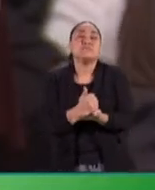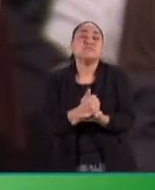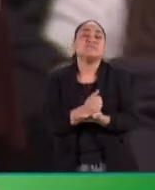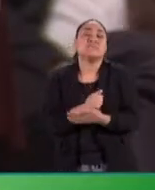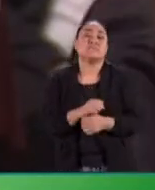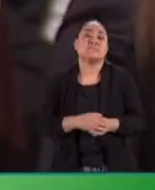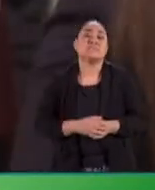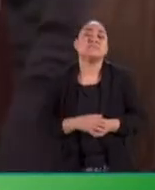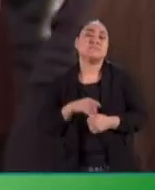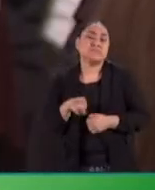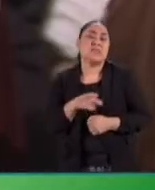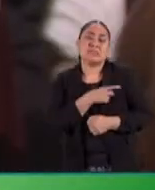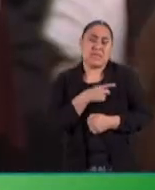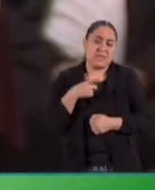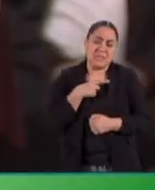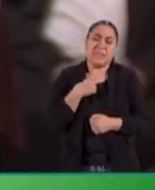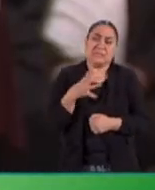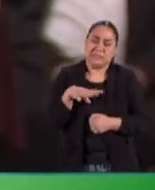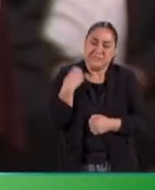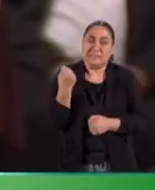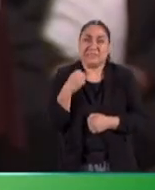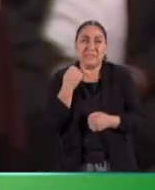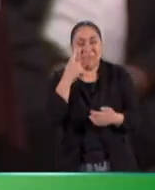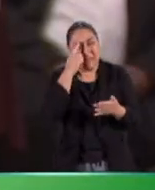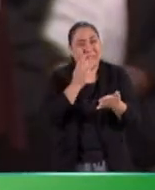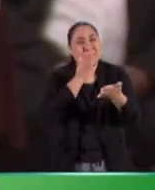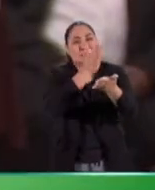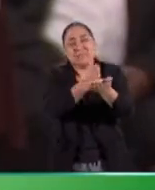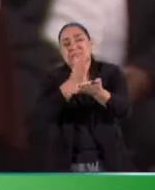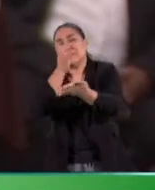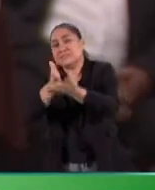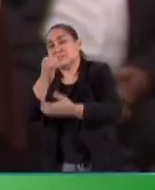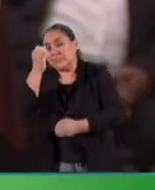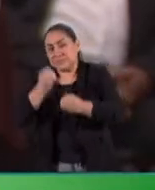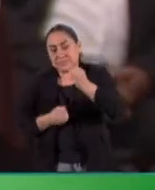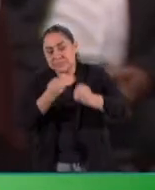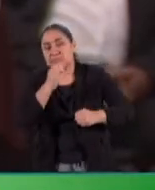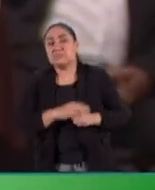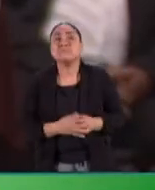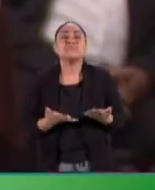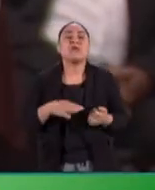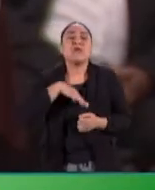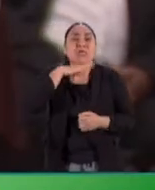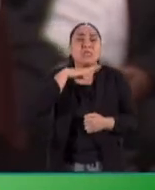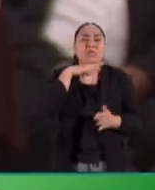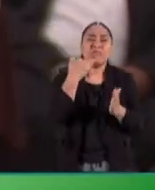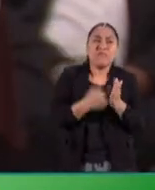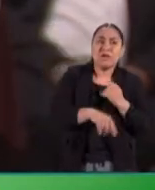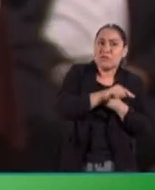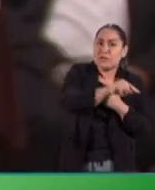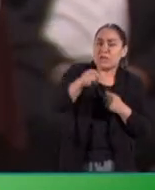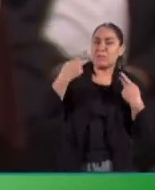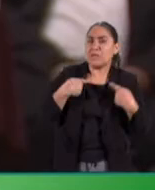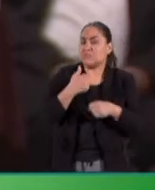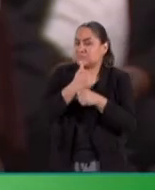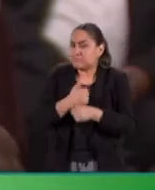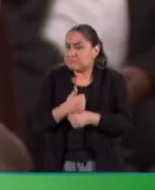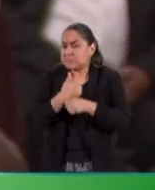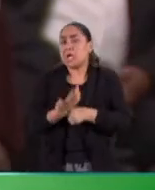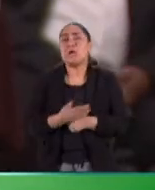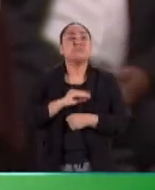carrera de resistencia cuando acude a la justicia se ha dejado de lado a muchísimas víctimas se ha